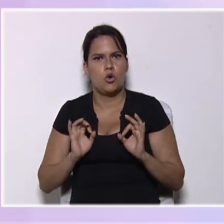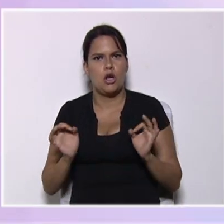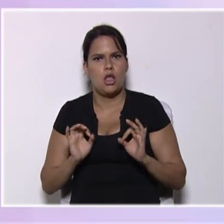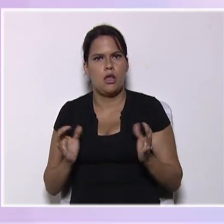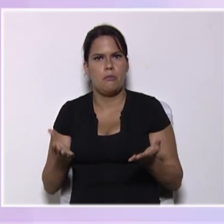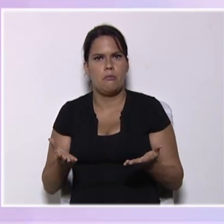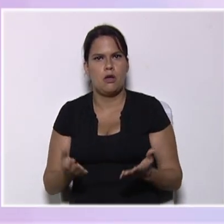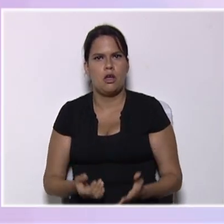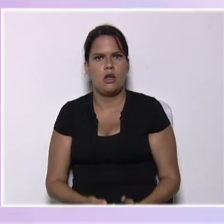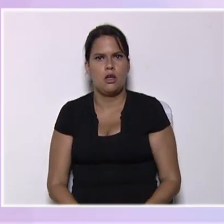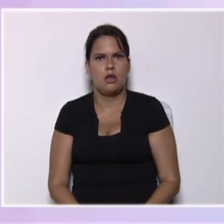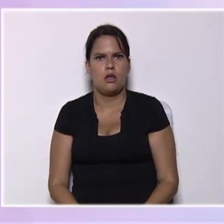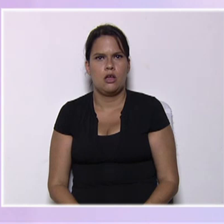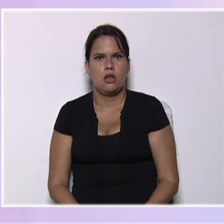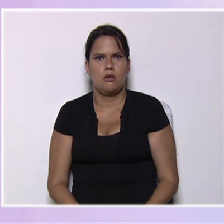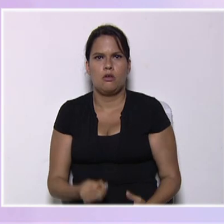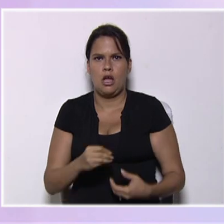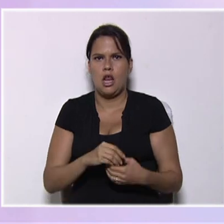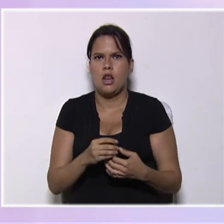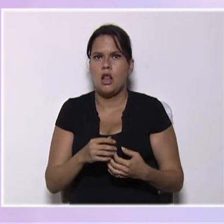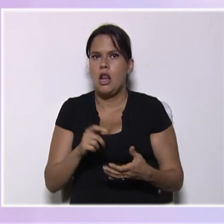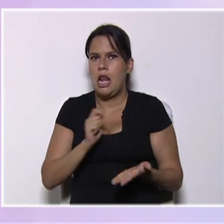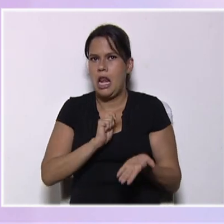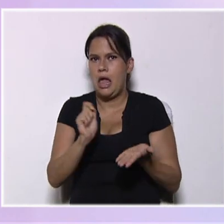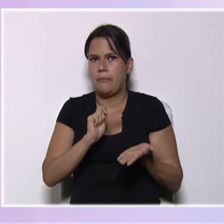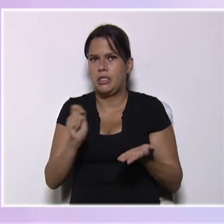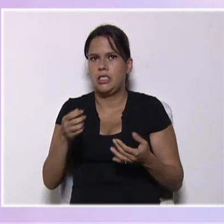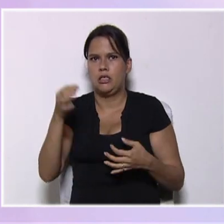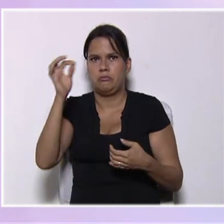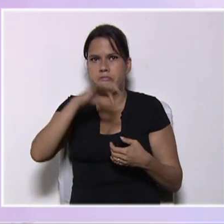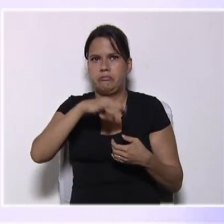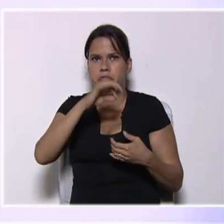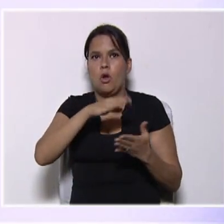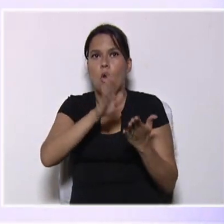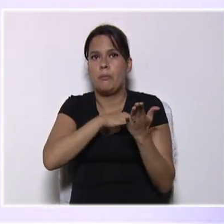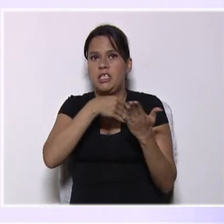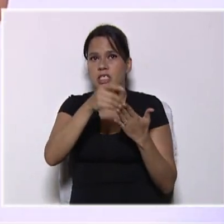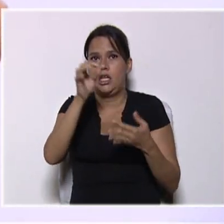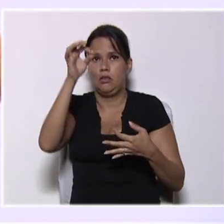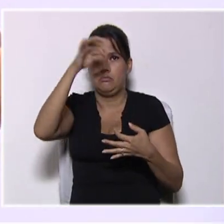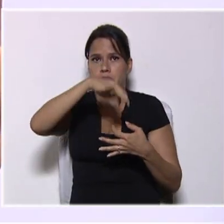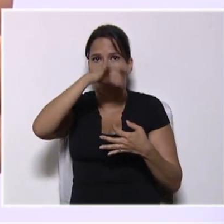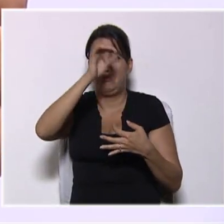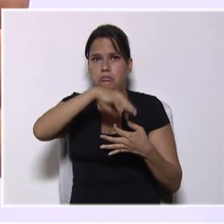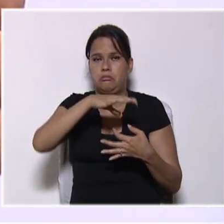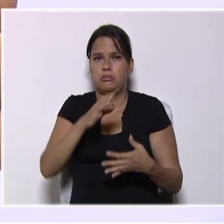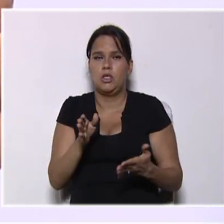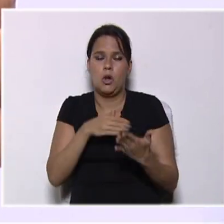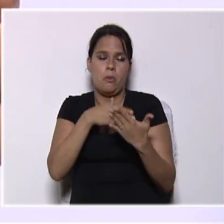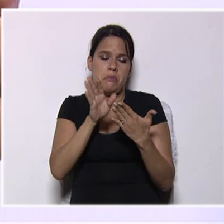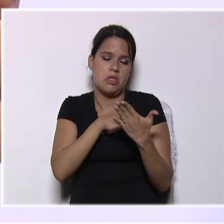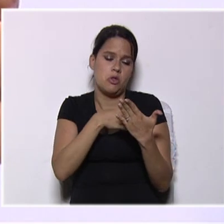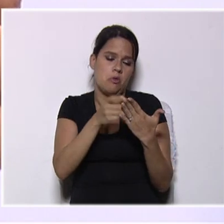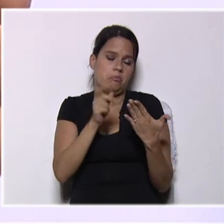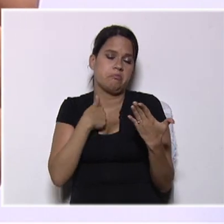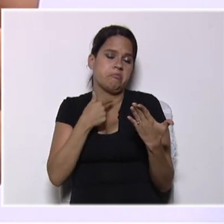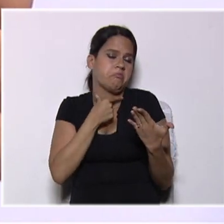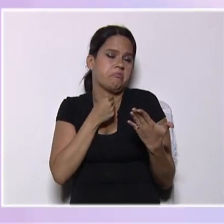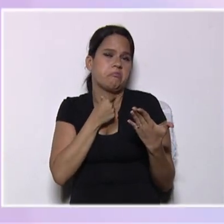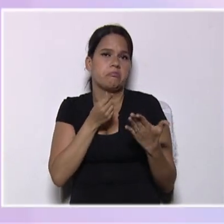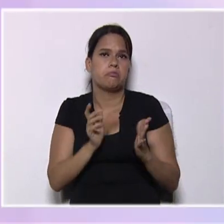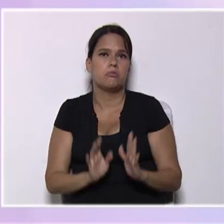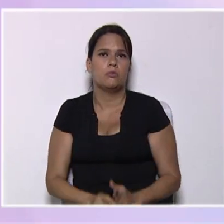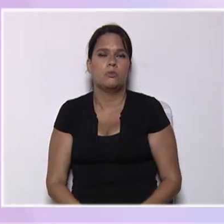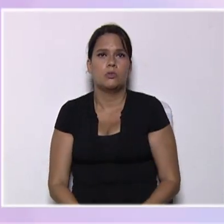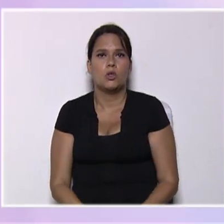tengo para colocar lápices, okay, o pinceles, ¿de acuerdo? Y lo pinto a mi gusto. Ahorita